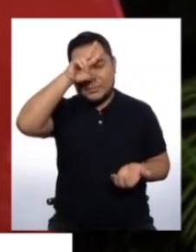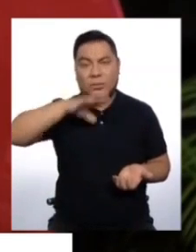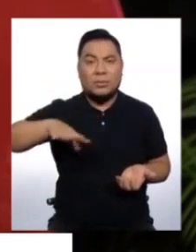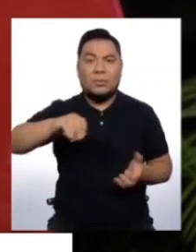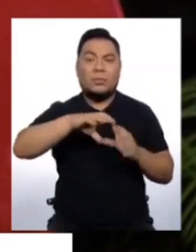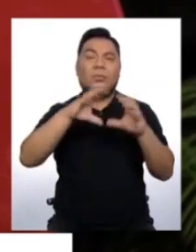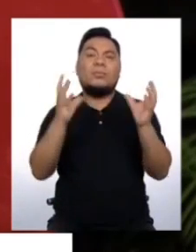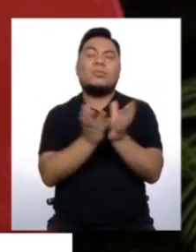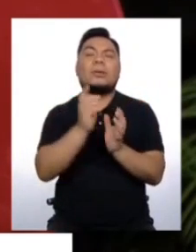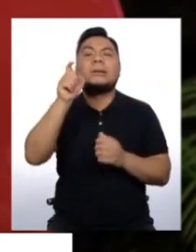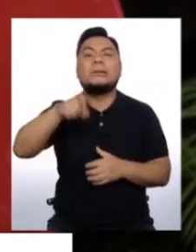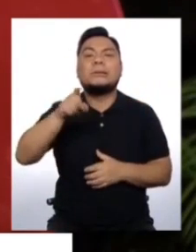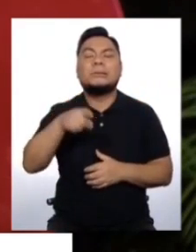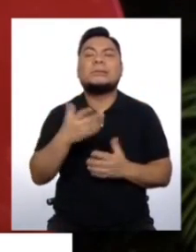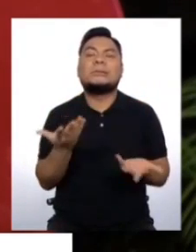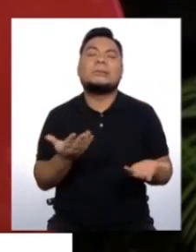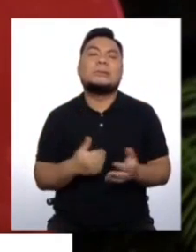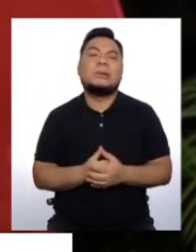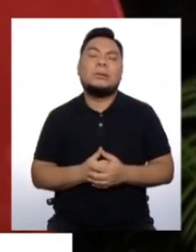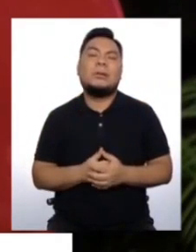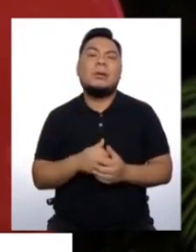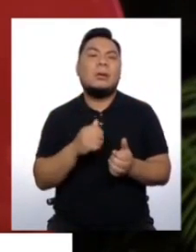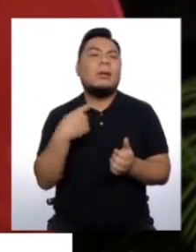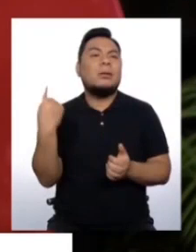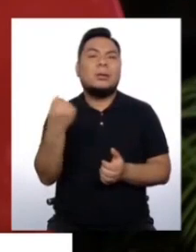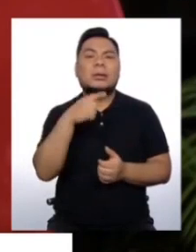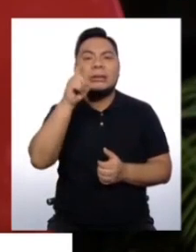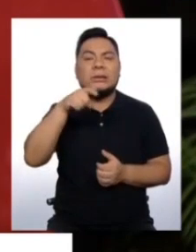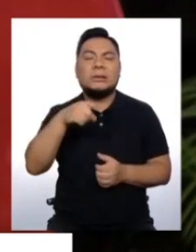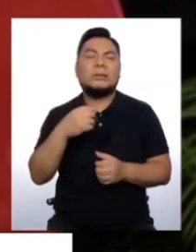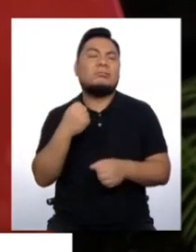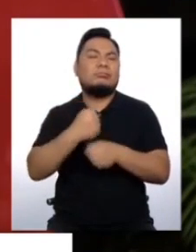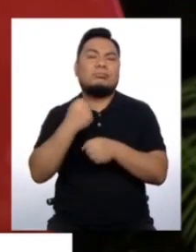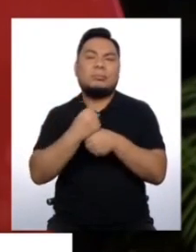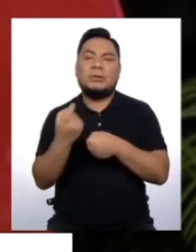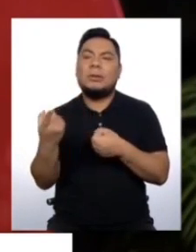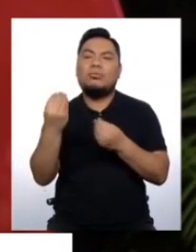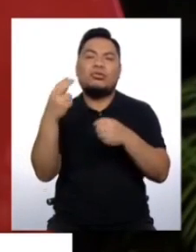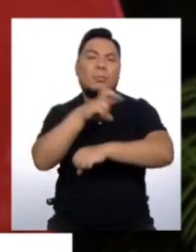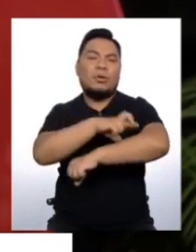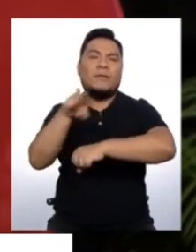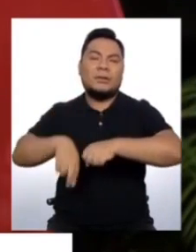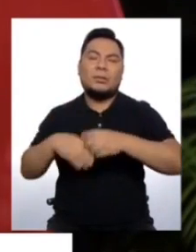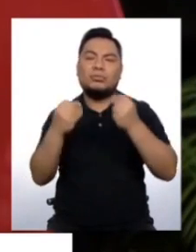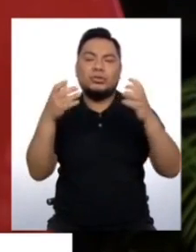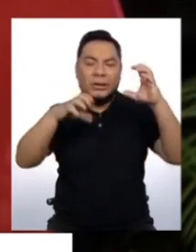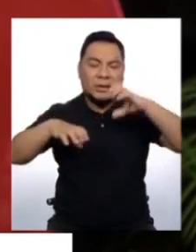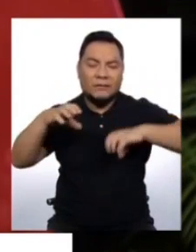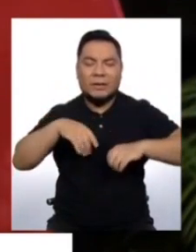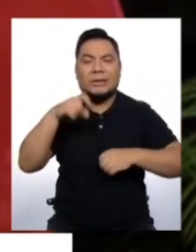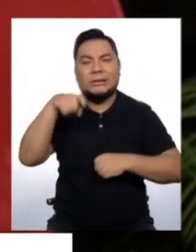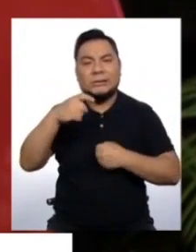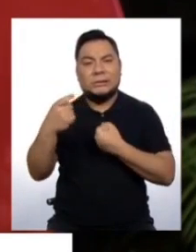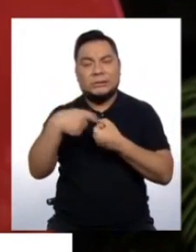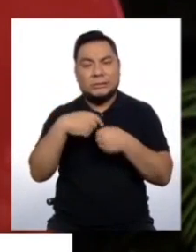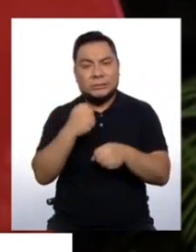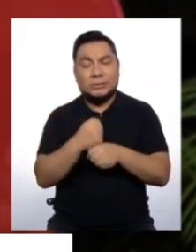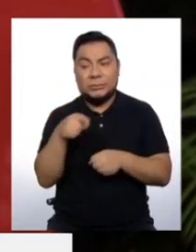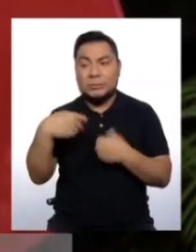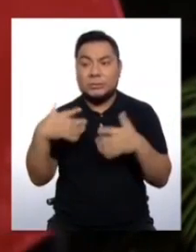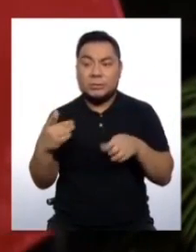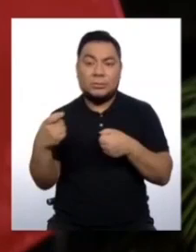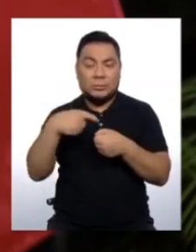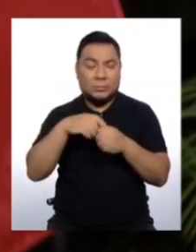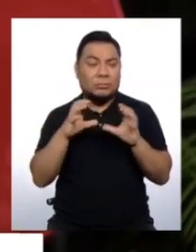mundo requiere del concurso de muchos profesionales, de muchos científicos, que algunos como parte